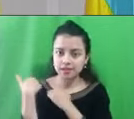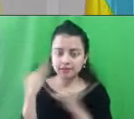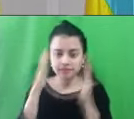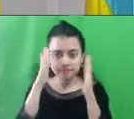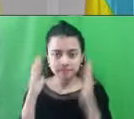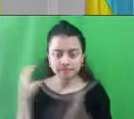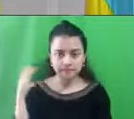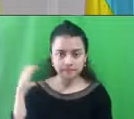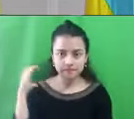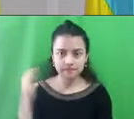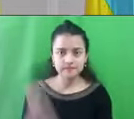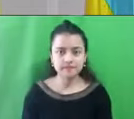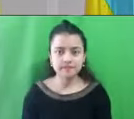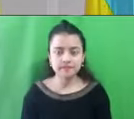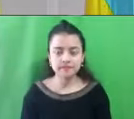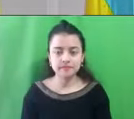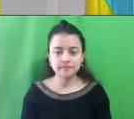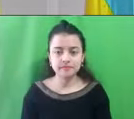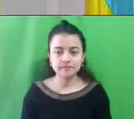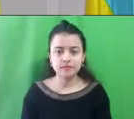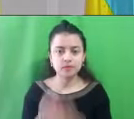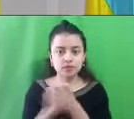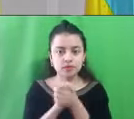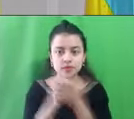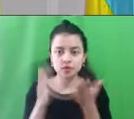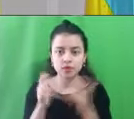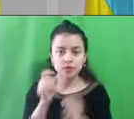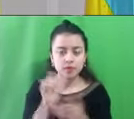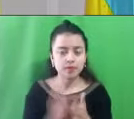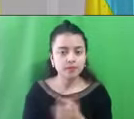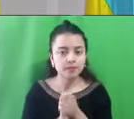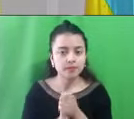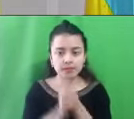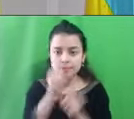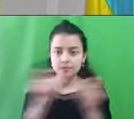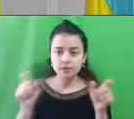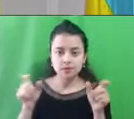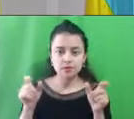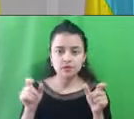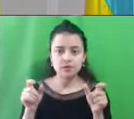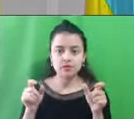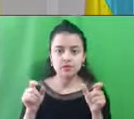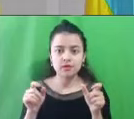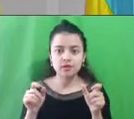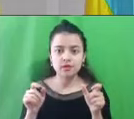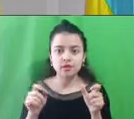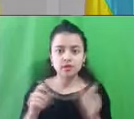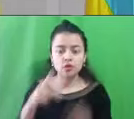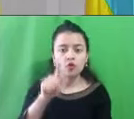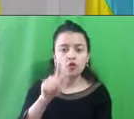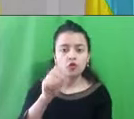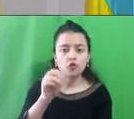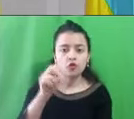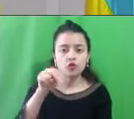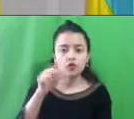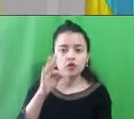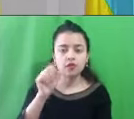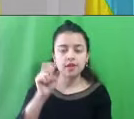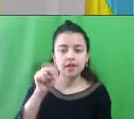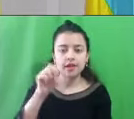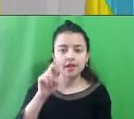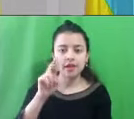Facatativá. Quiero darle un saludo también muy especial a todos mis fontaneros, a todo el equipo de técnica operativa,